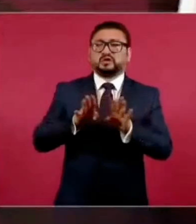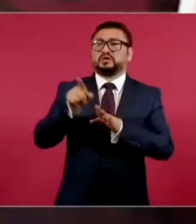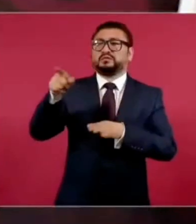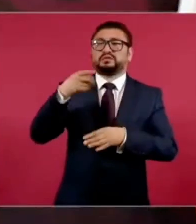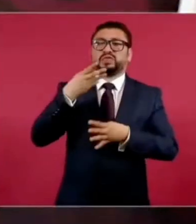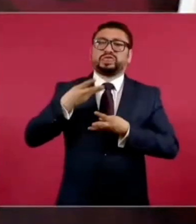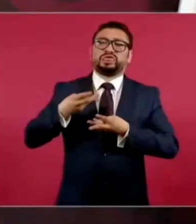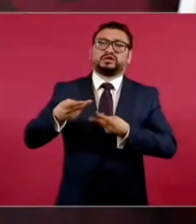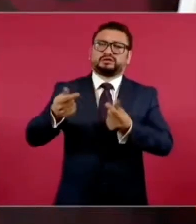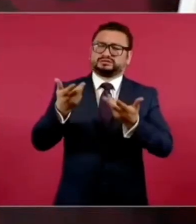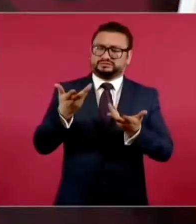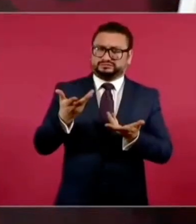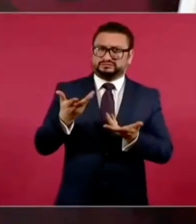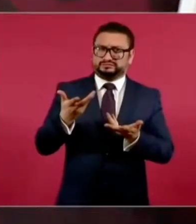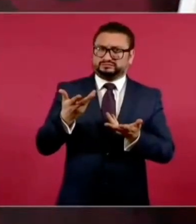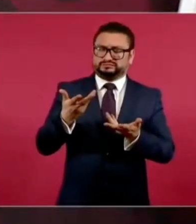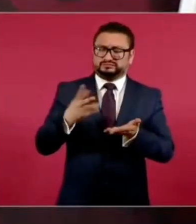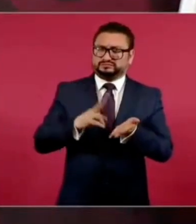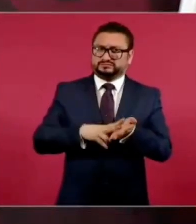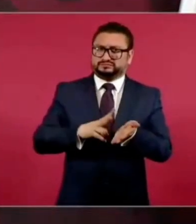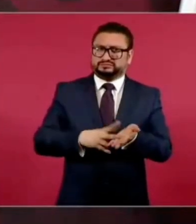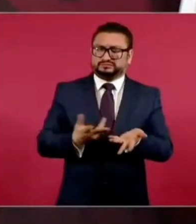superfluos,